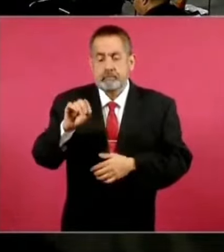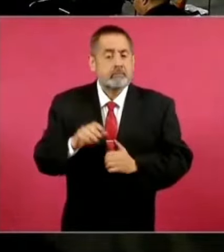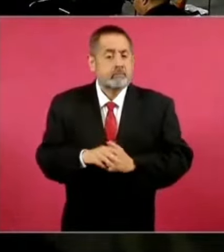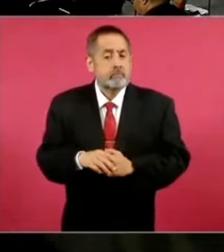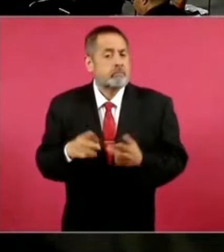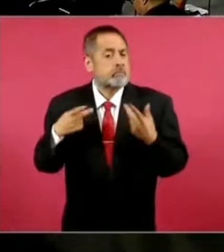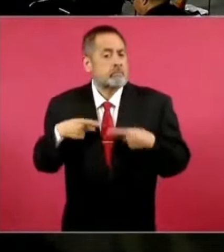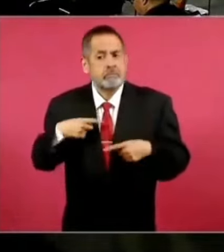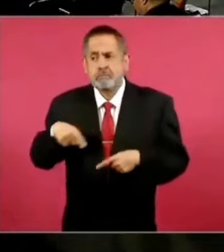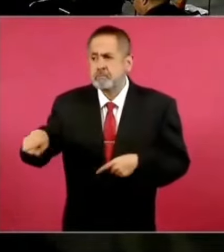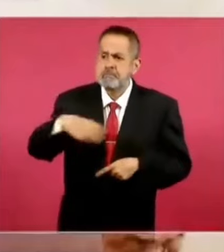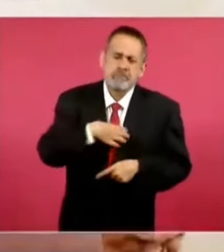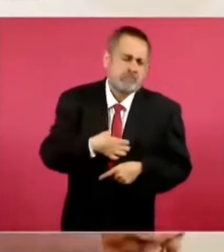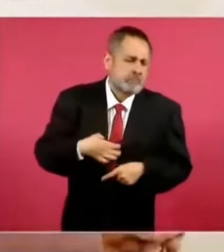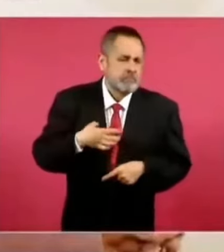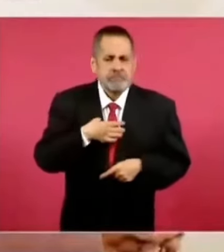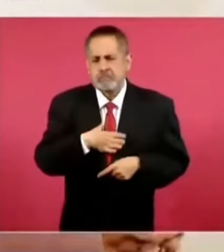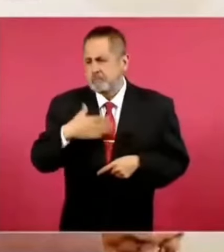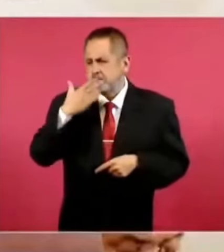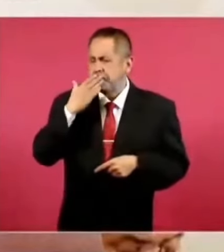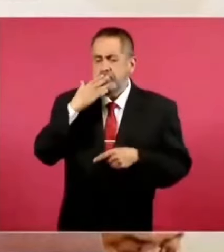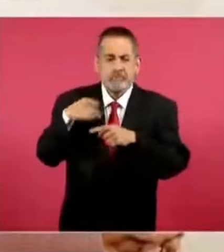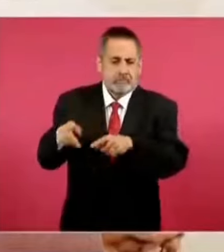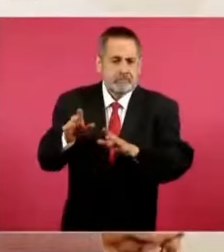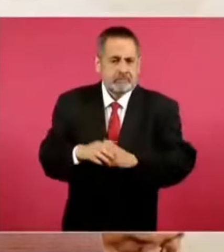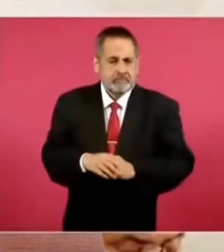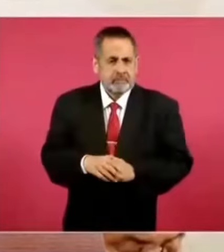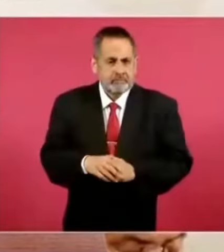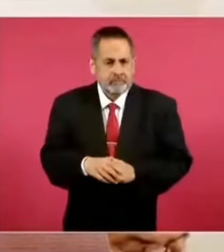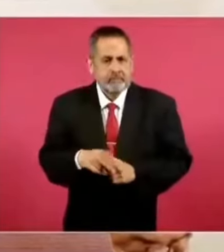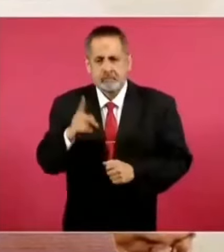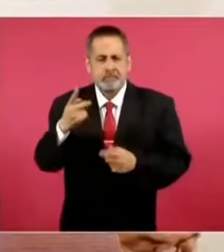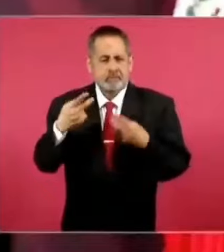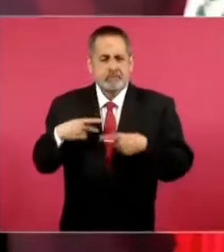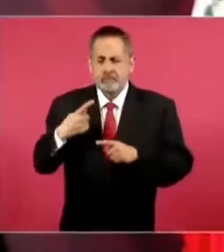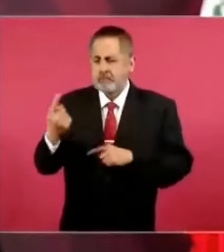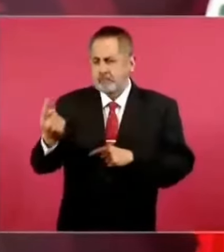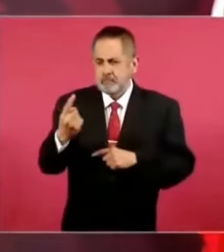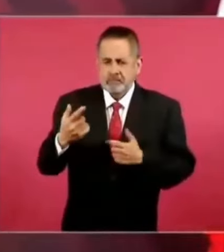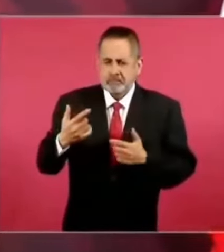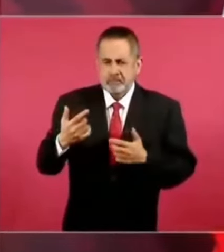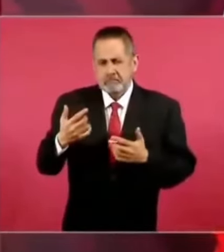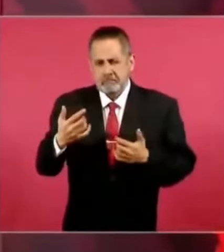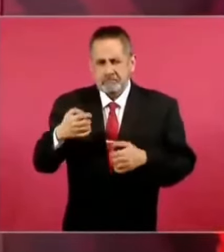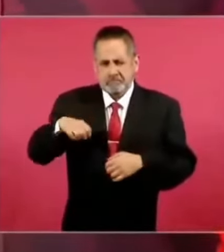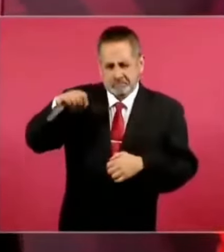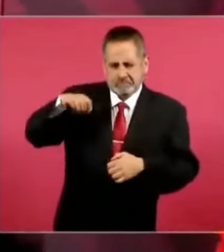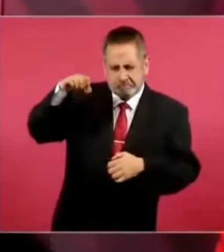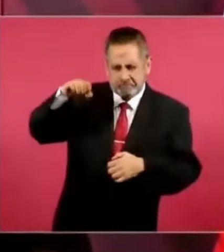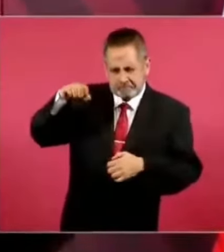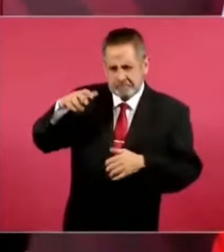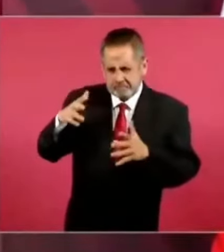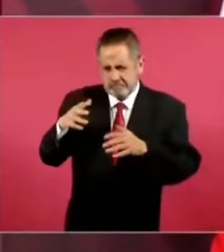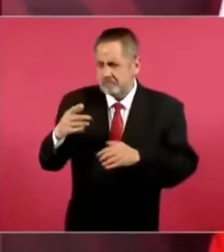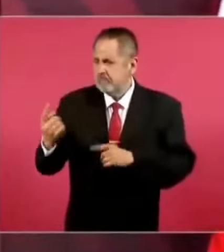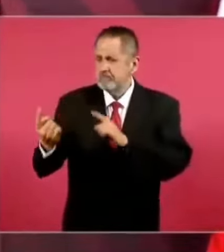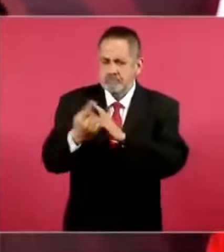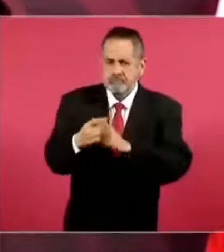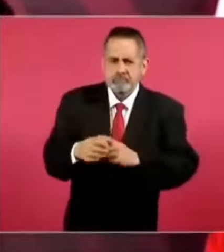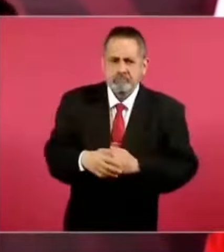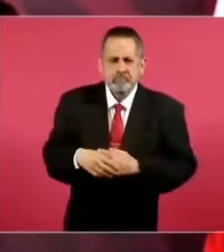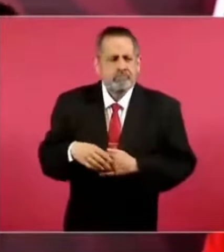muy contenta. Y una persona no tan joven me dice: